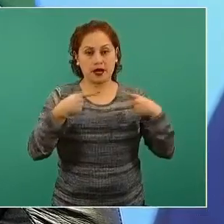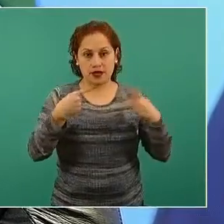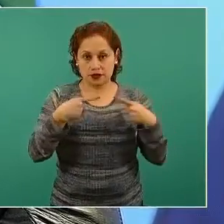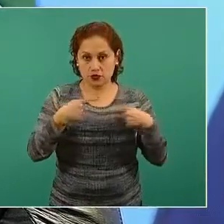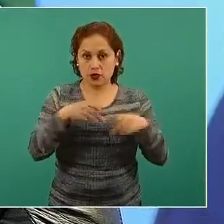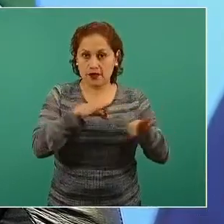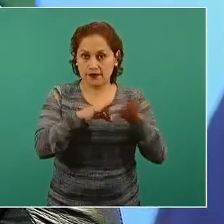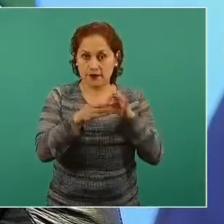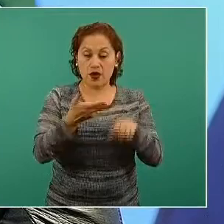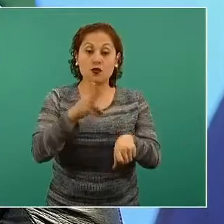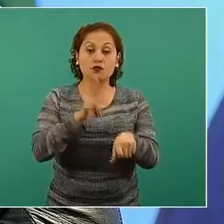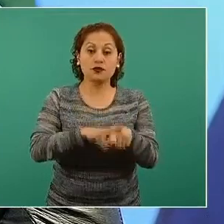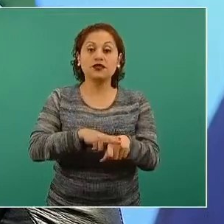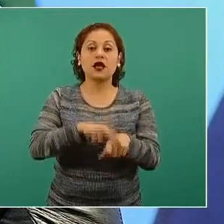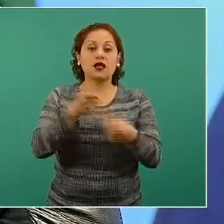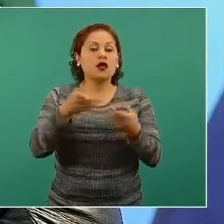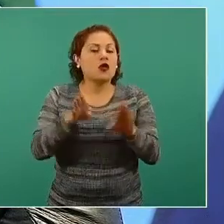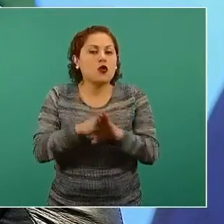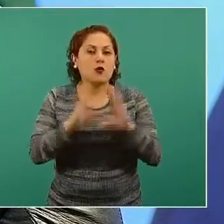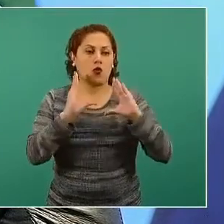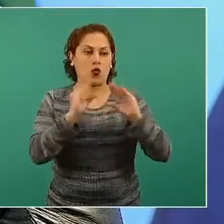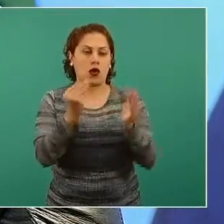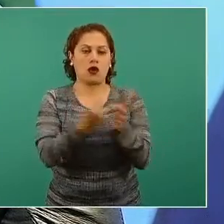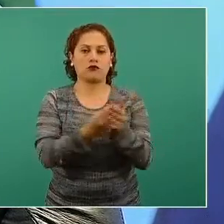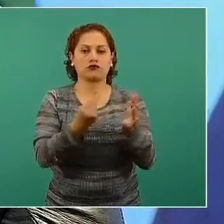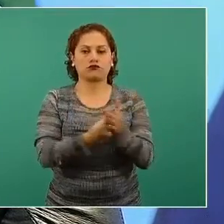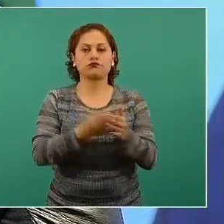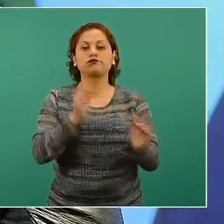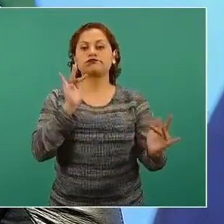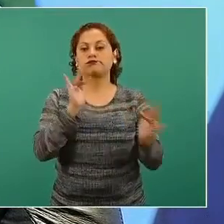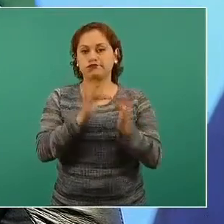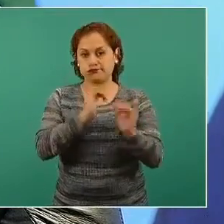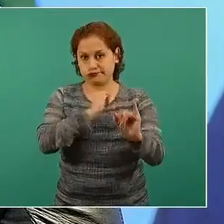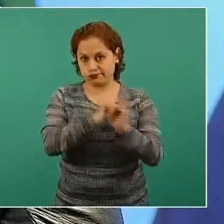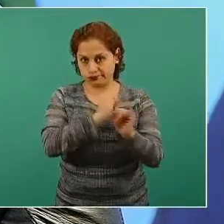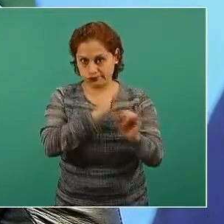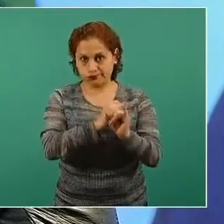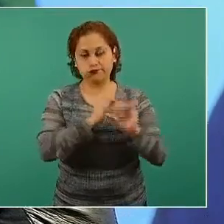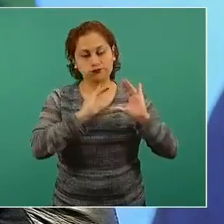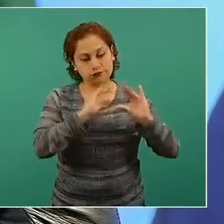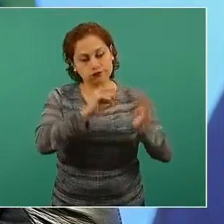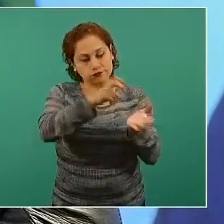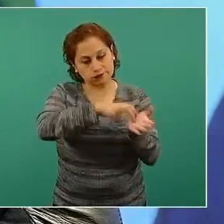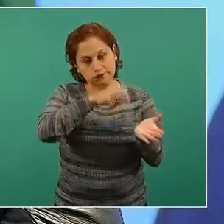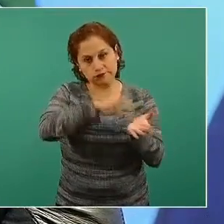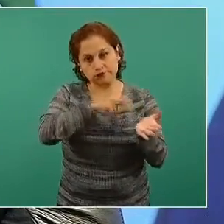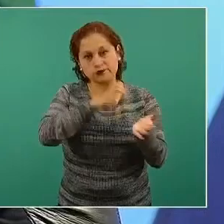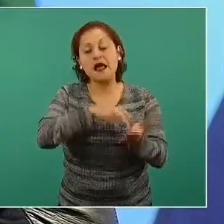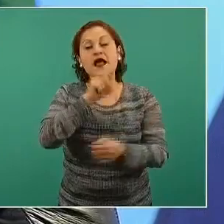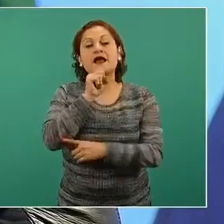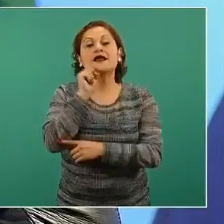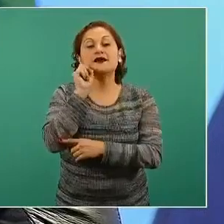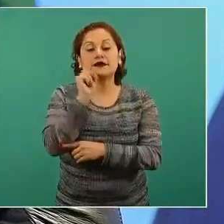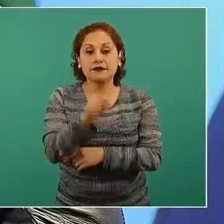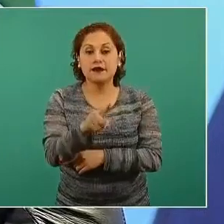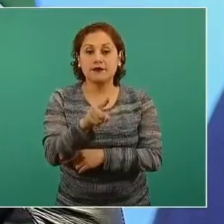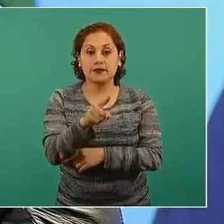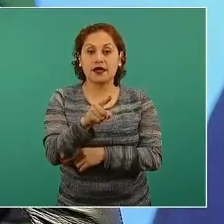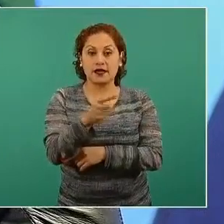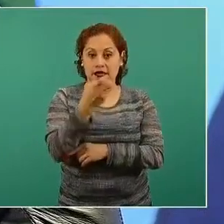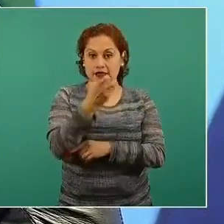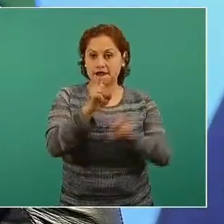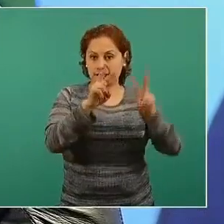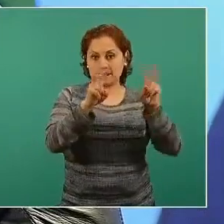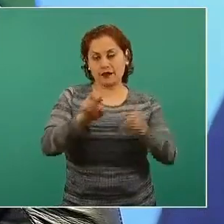tecnología digital, y sobre todo también con el tema de diferentes puntualizaciones, no solo a este tema,